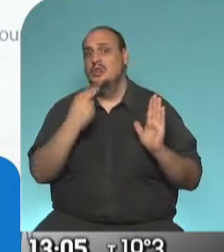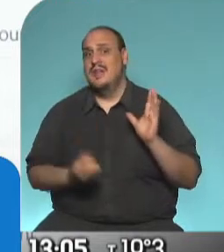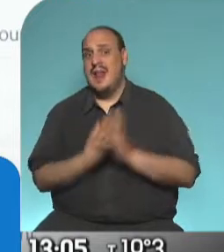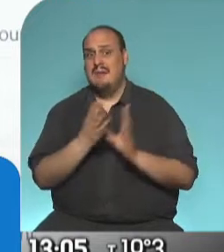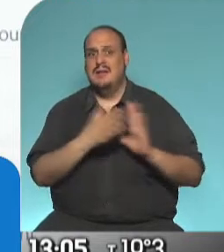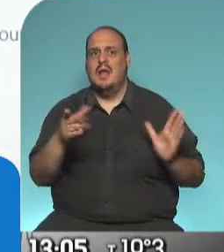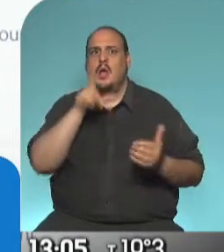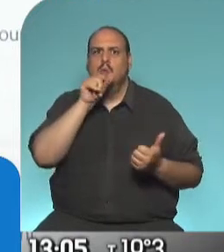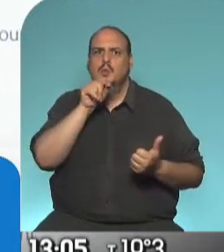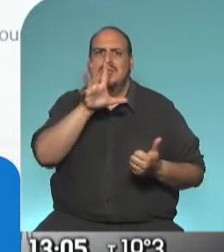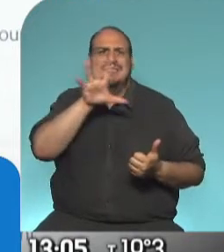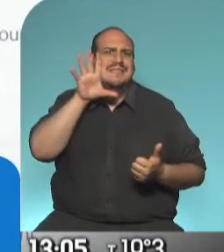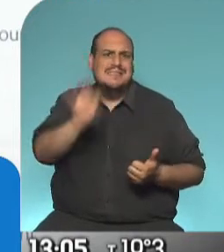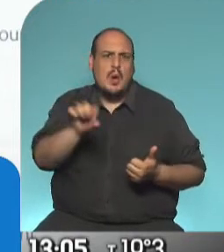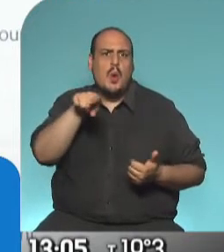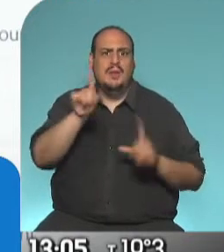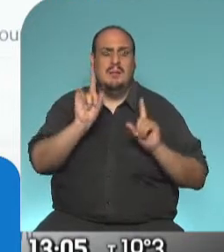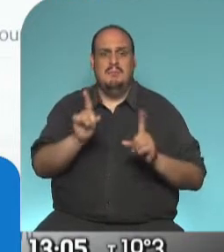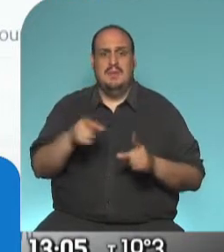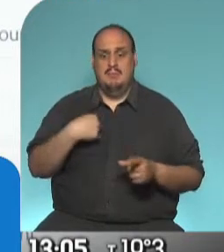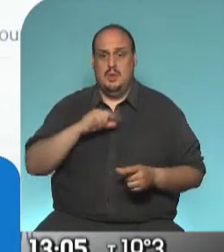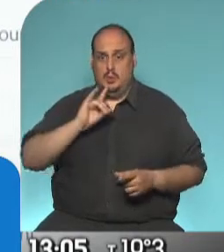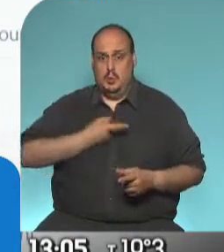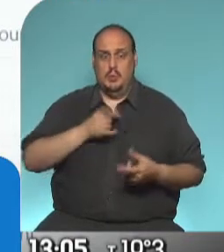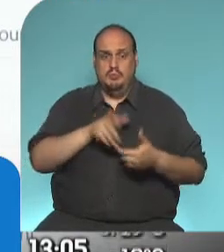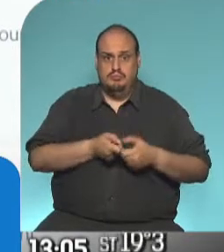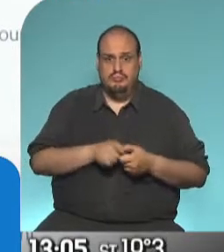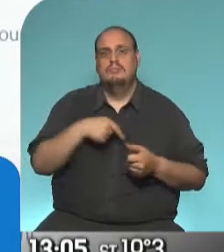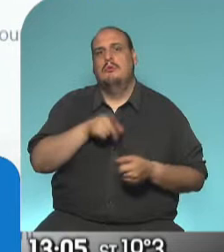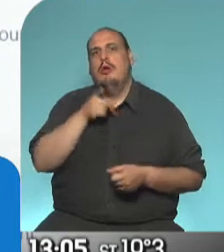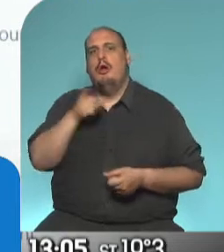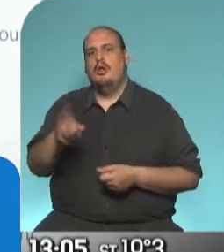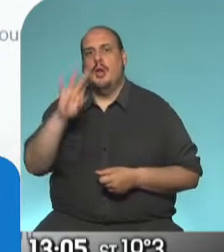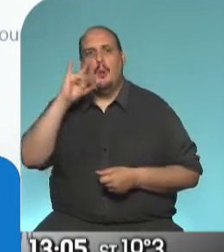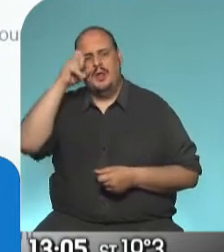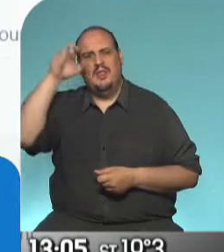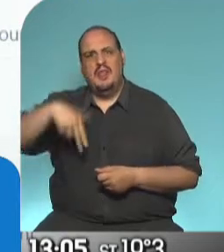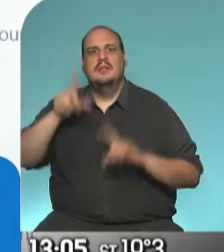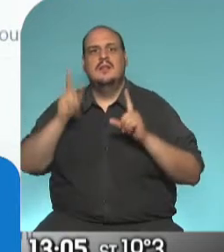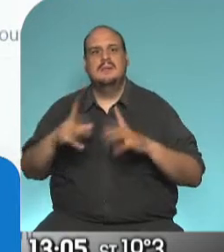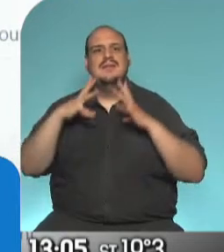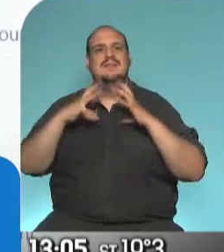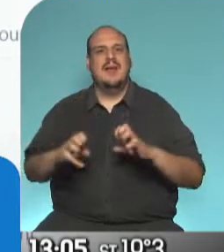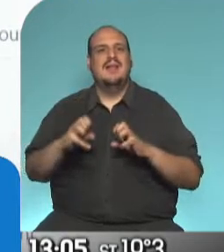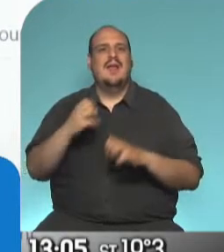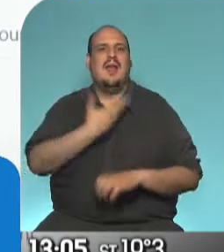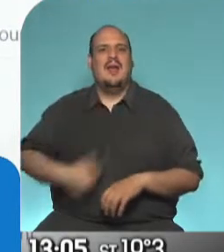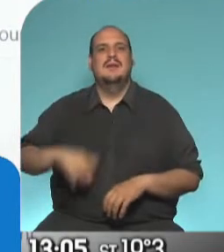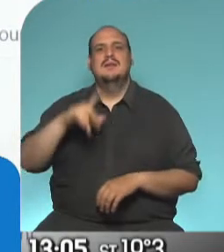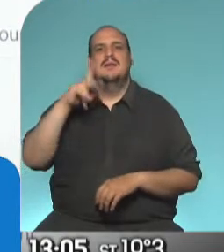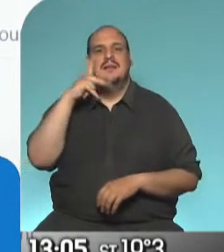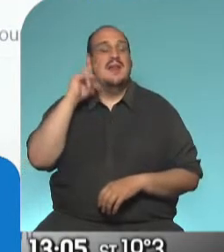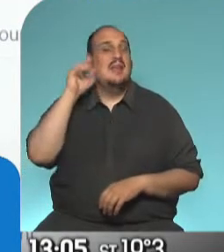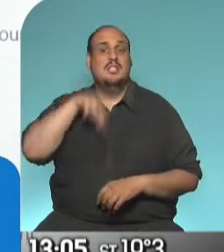tweets, entre mensajes propios y retweets, lanzando ataques contra Joe Biden, la exsecretaria de Estado Hillary Clinton, la senadora Kamala Harris,